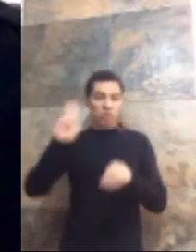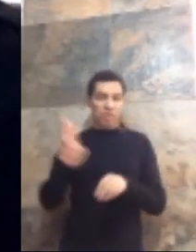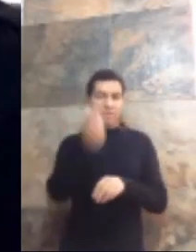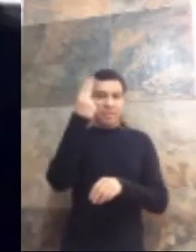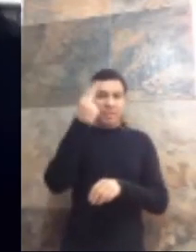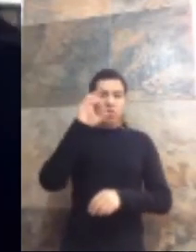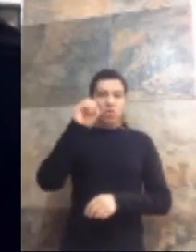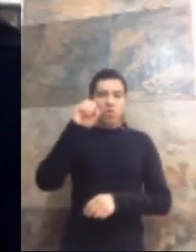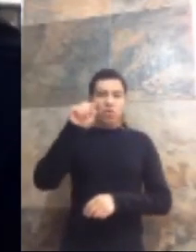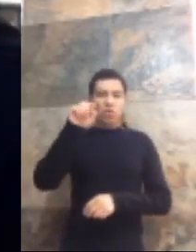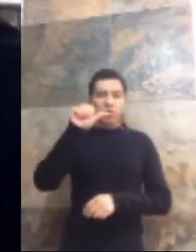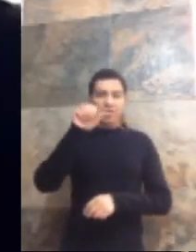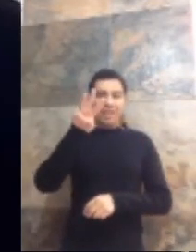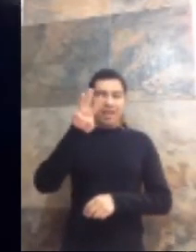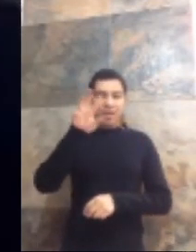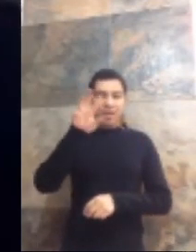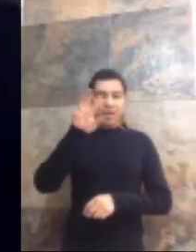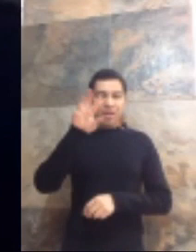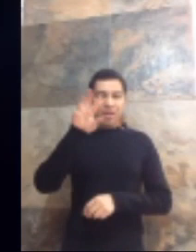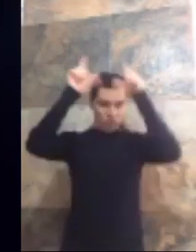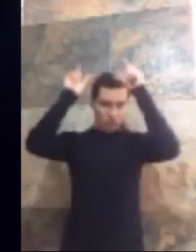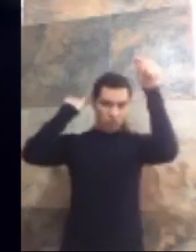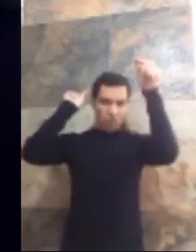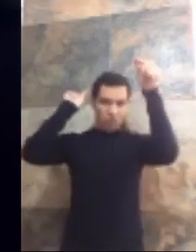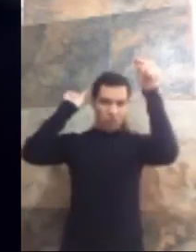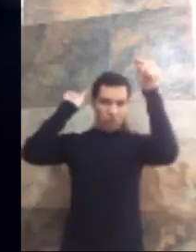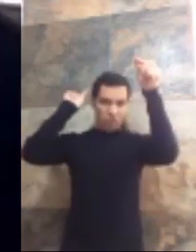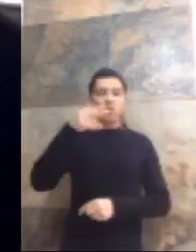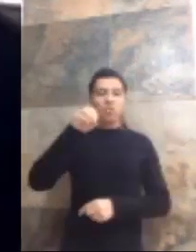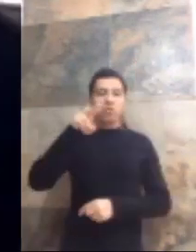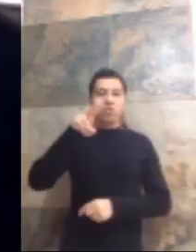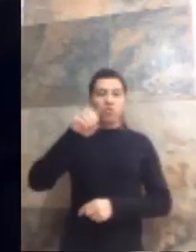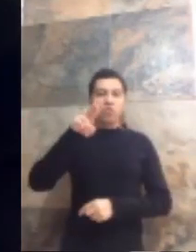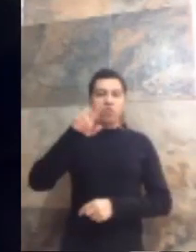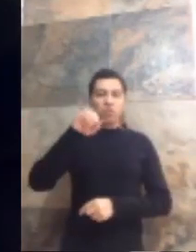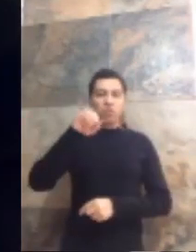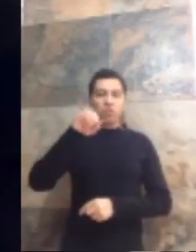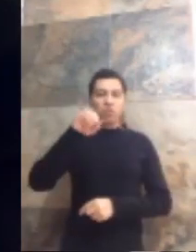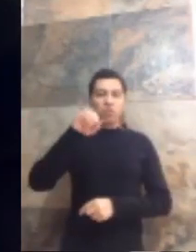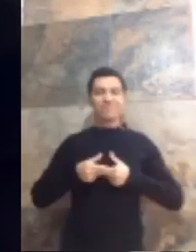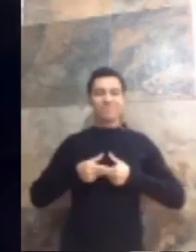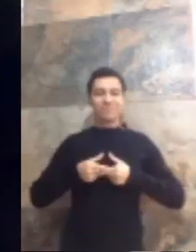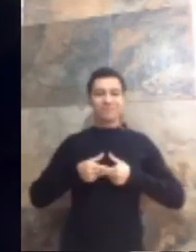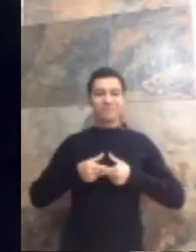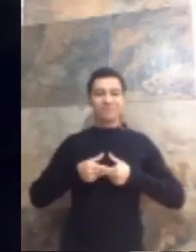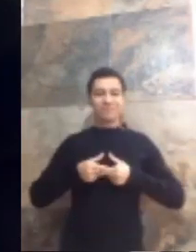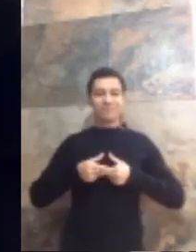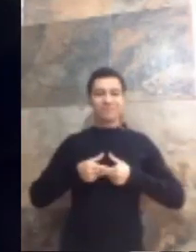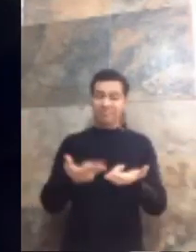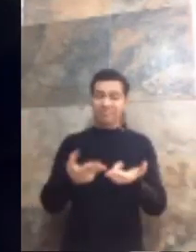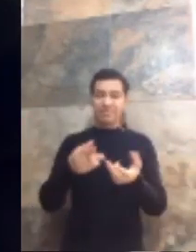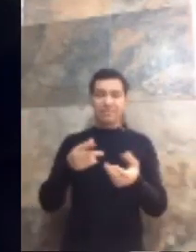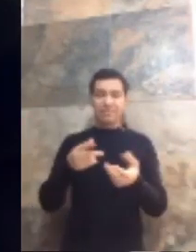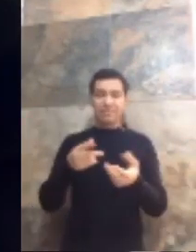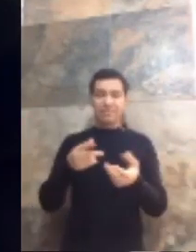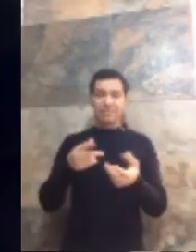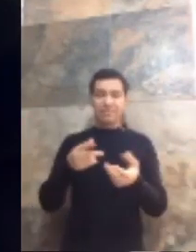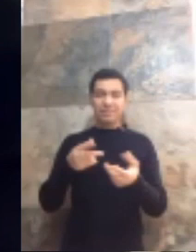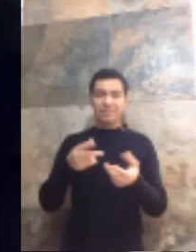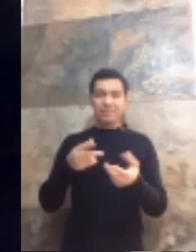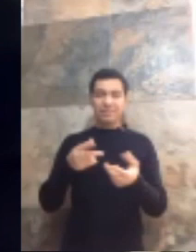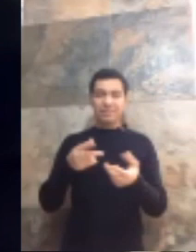doctorado honoris causa, recibió la medalla Wilhelm Wundt del Congreso Centenario de Psicología en